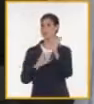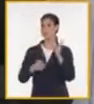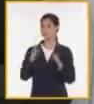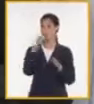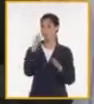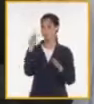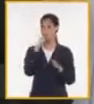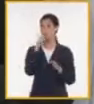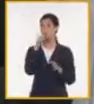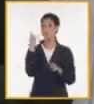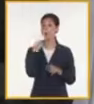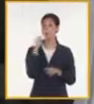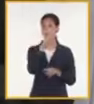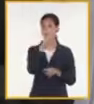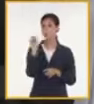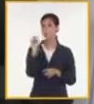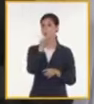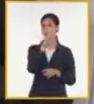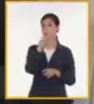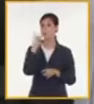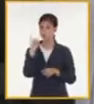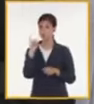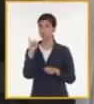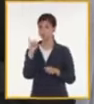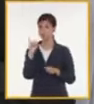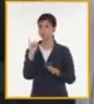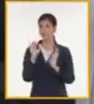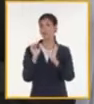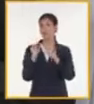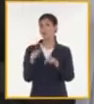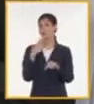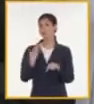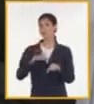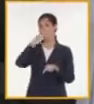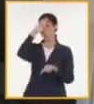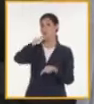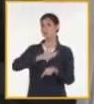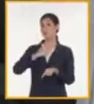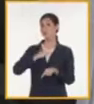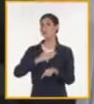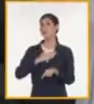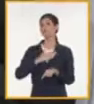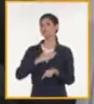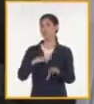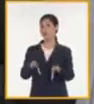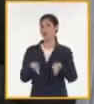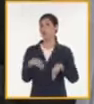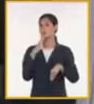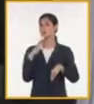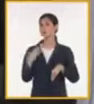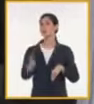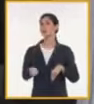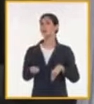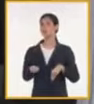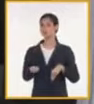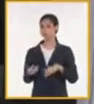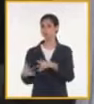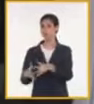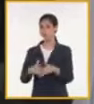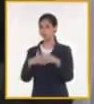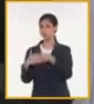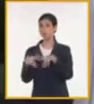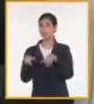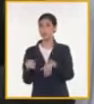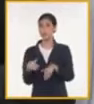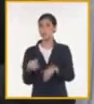acepta como parte de esa colaboración que agentes del buró Federal de investigaciones visiten nuestro país y